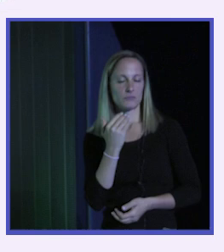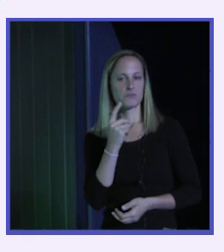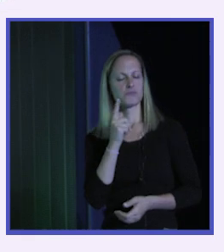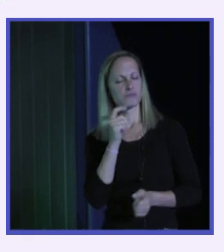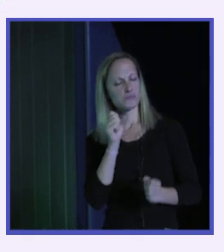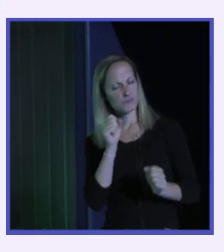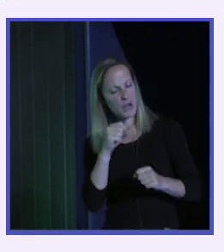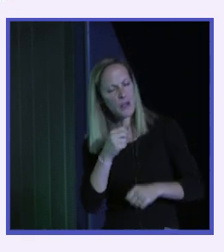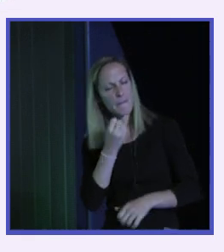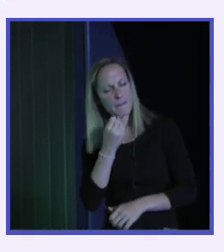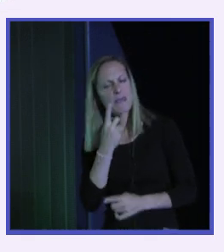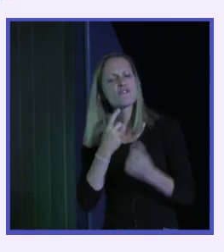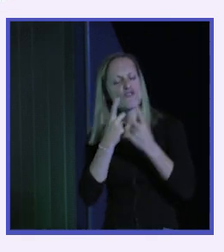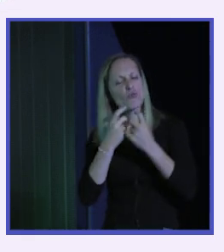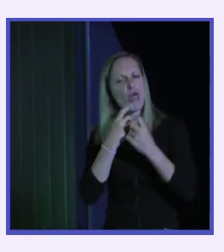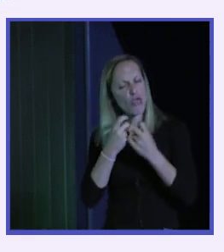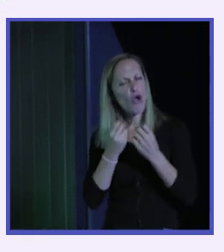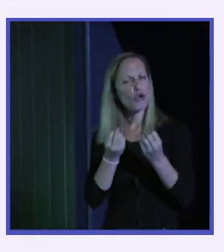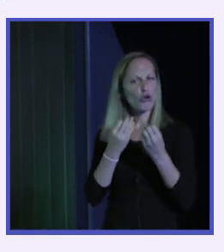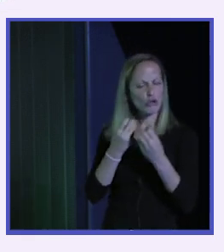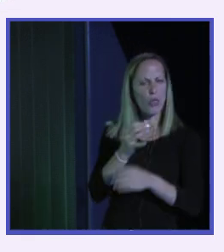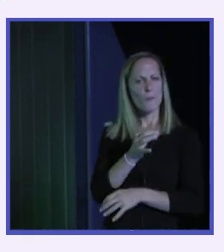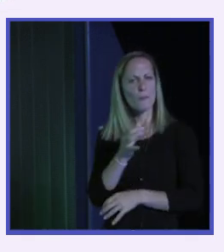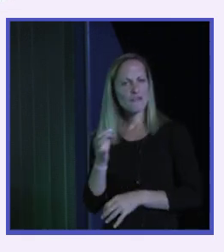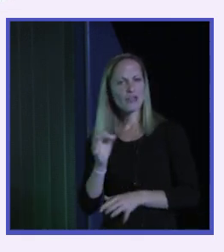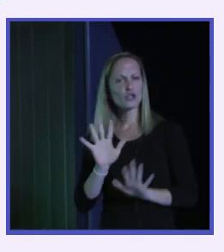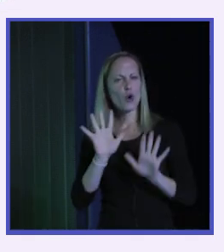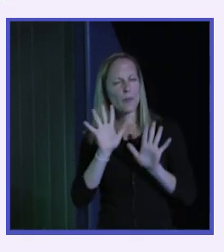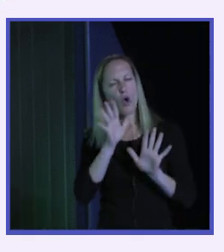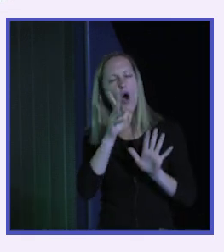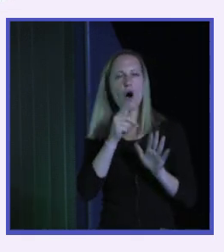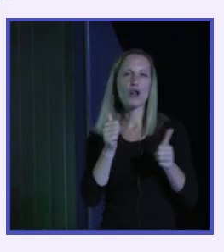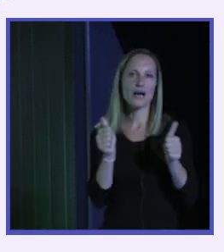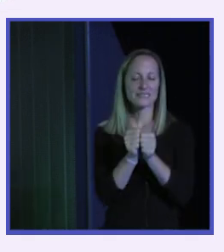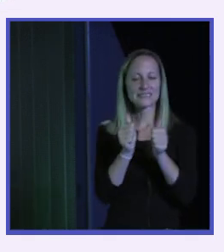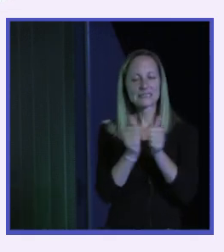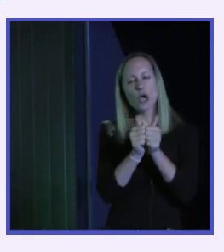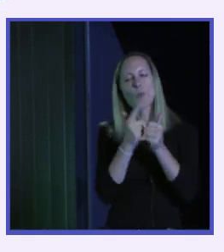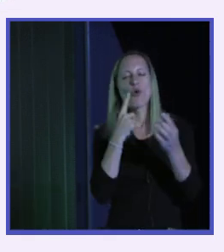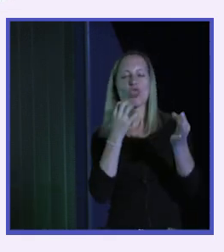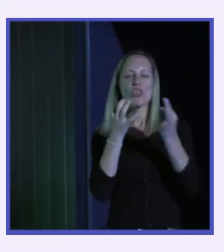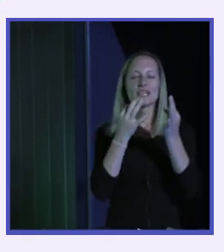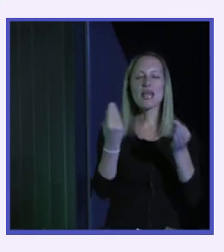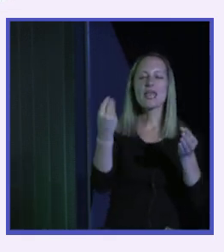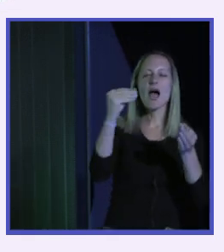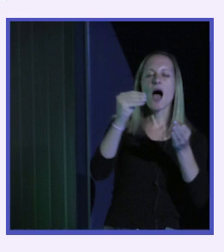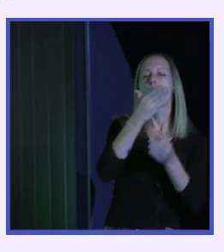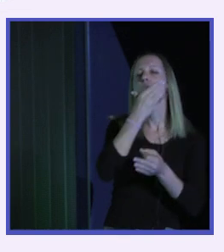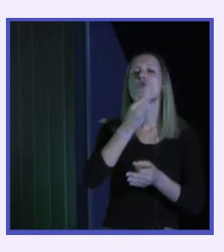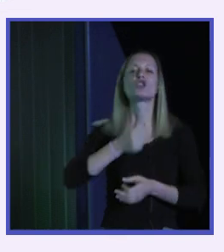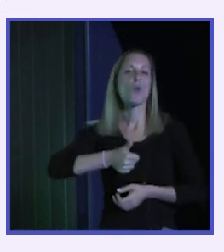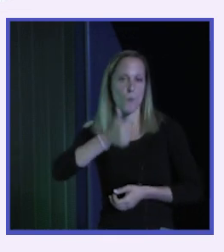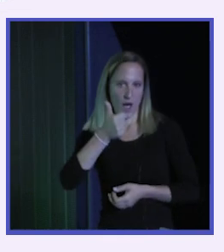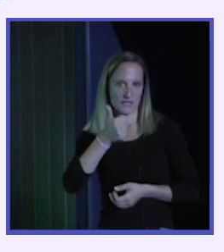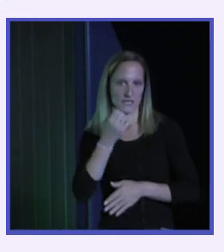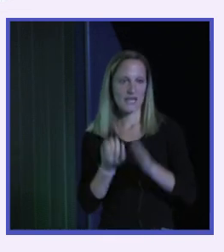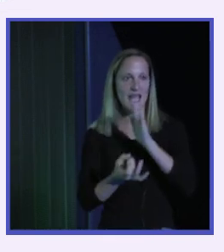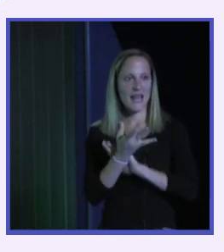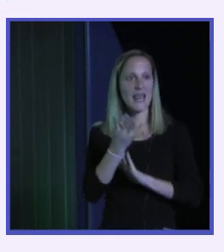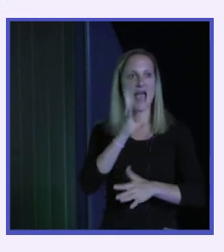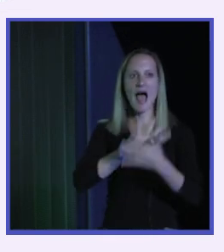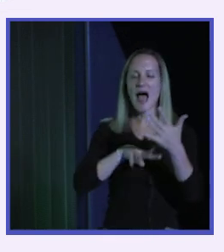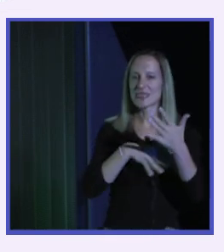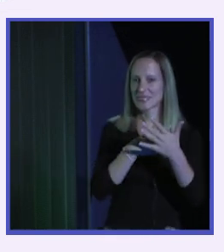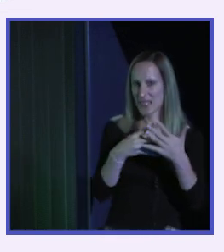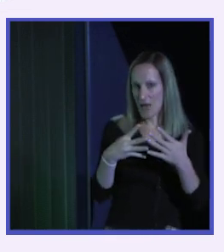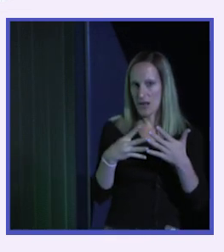has dado la información. Ahora eres Copilot, ayúdame a ponerla bonita. Créame una tabla con orden de stock de lo que hay en esa base